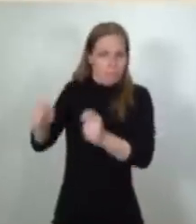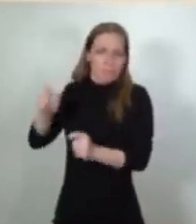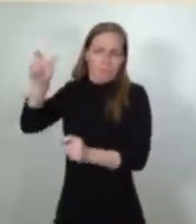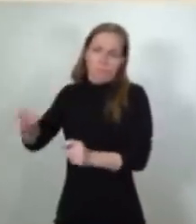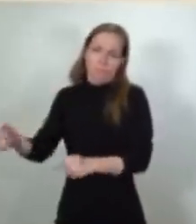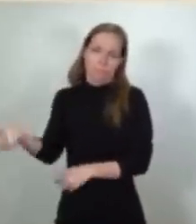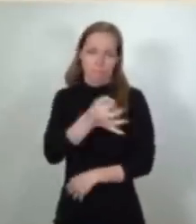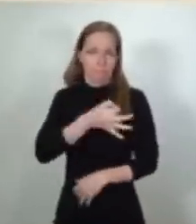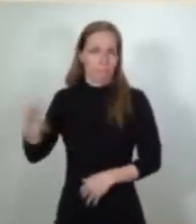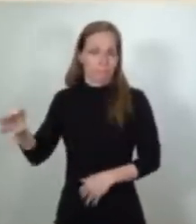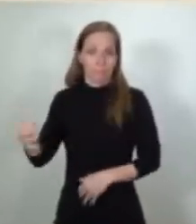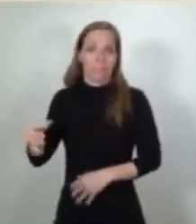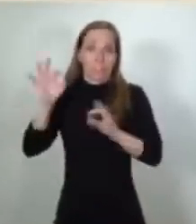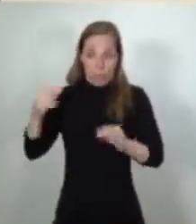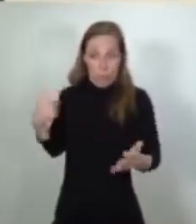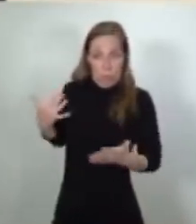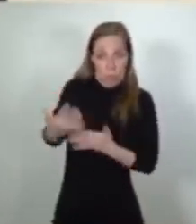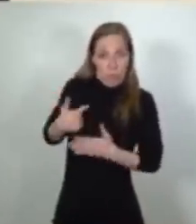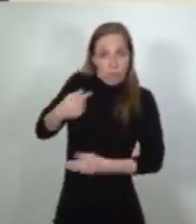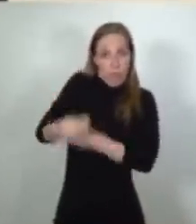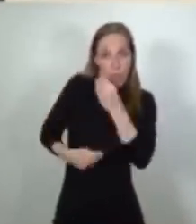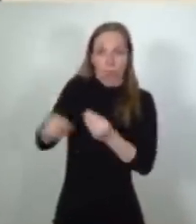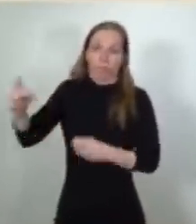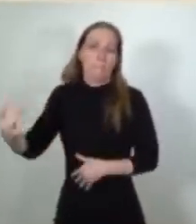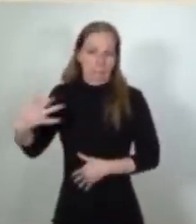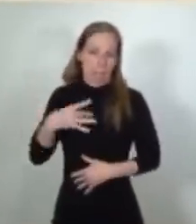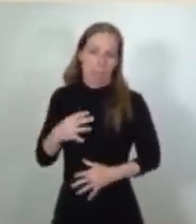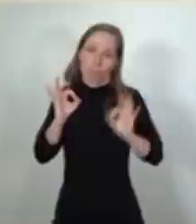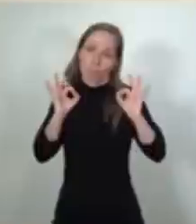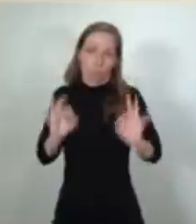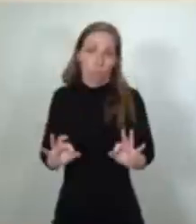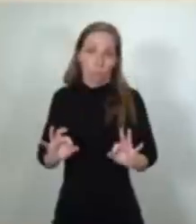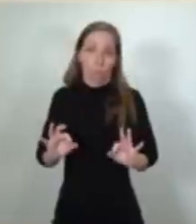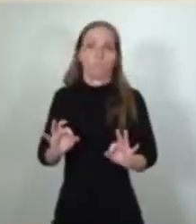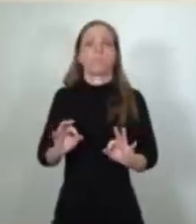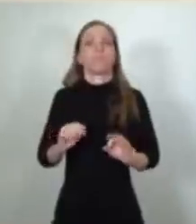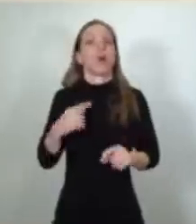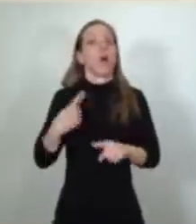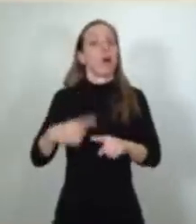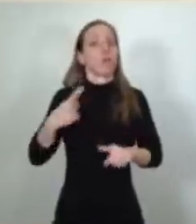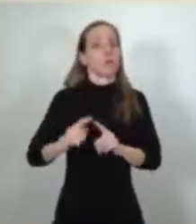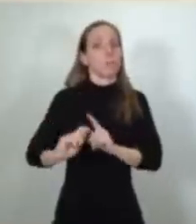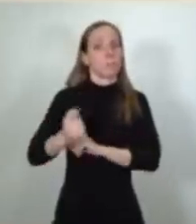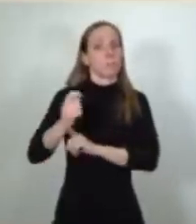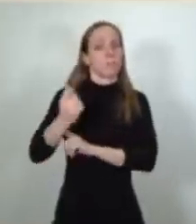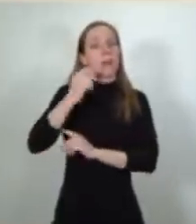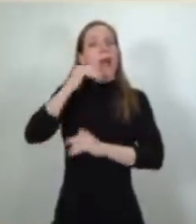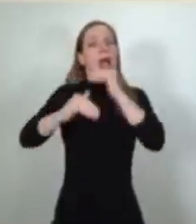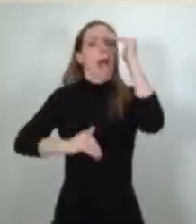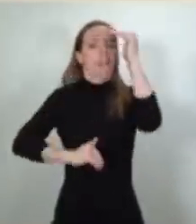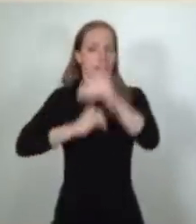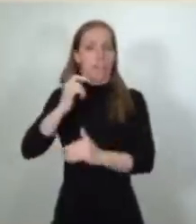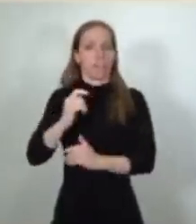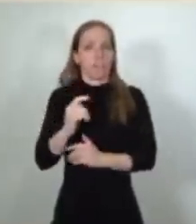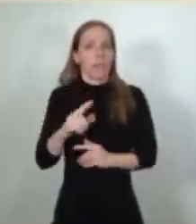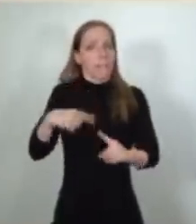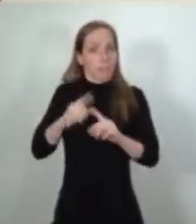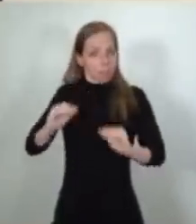hacer mejor que yo y de que vamos a lograr grandes avances y tienes un impresionante